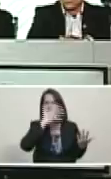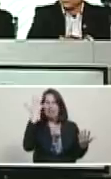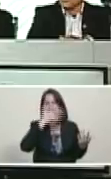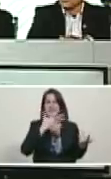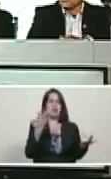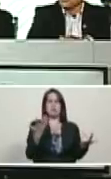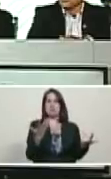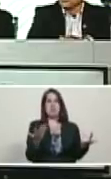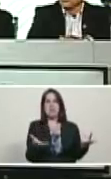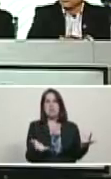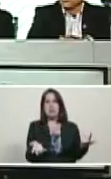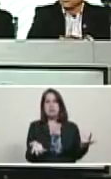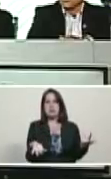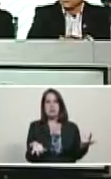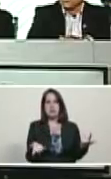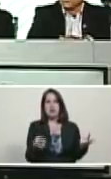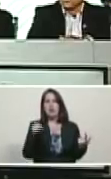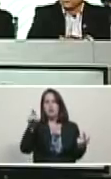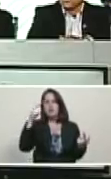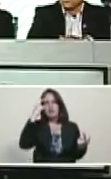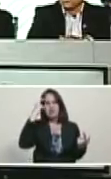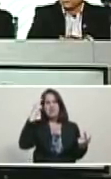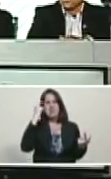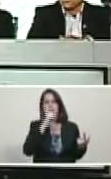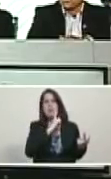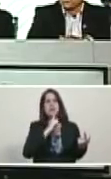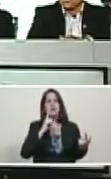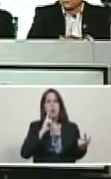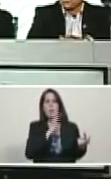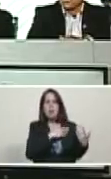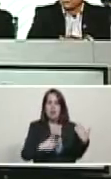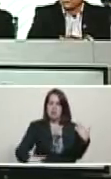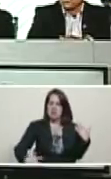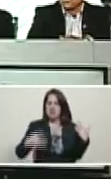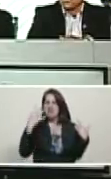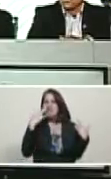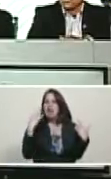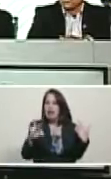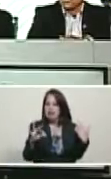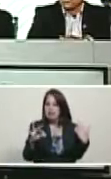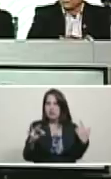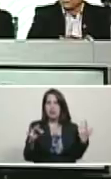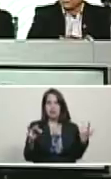sabemos sabe usted es nombre del presidente de francia